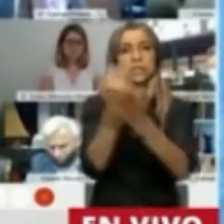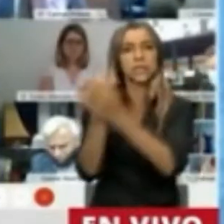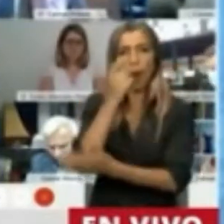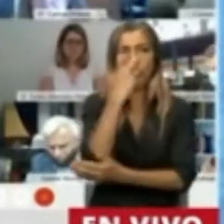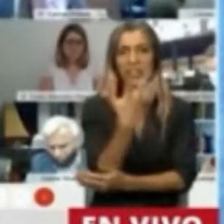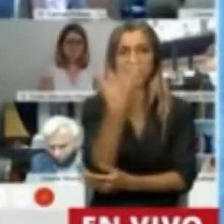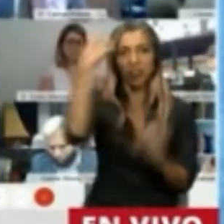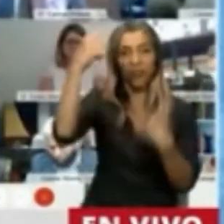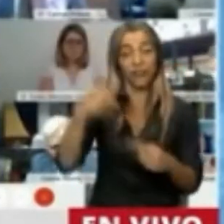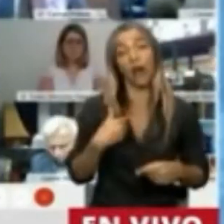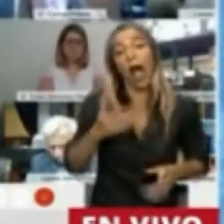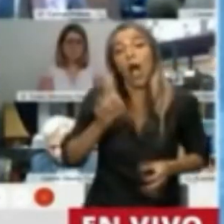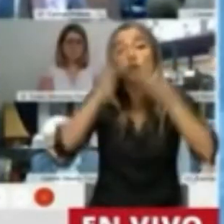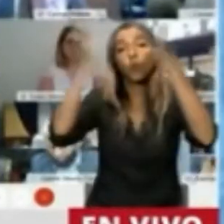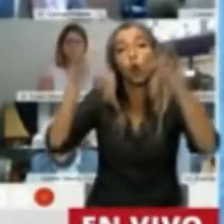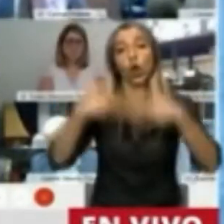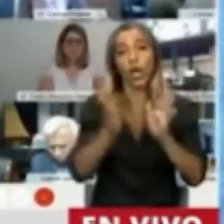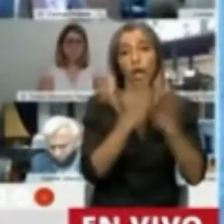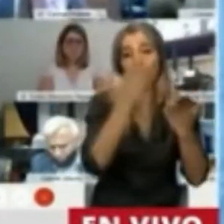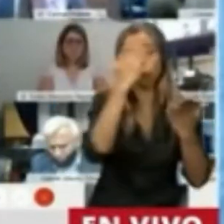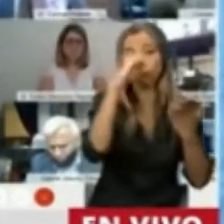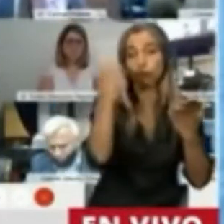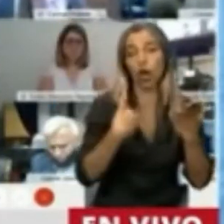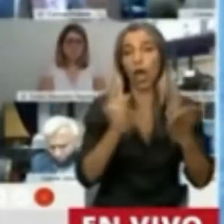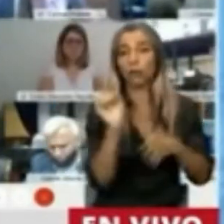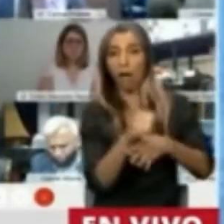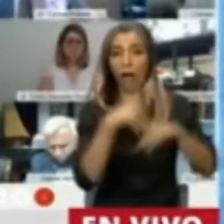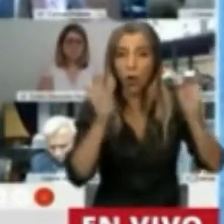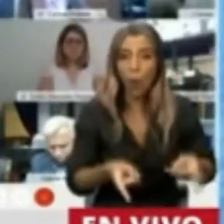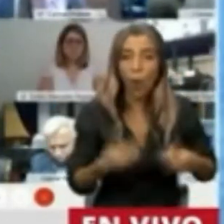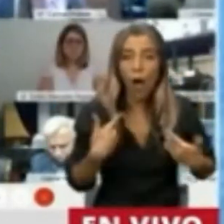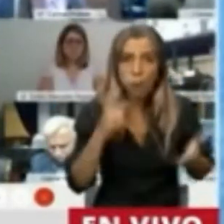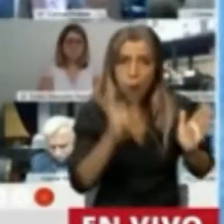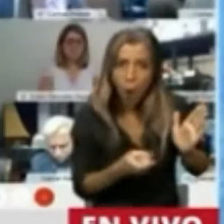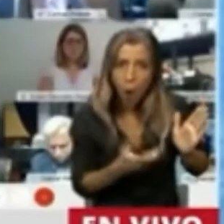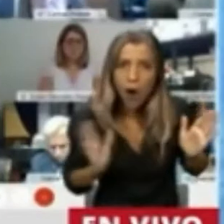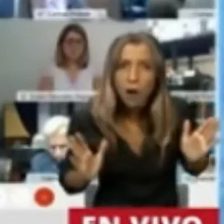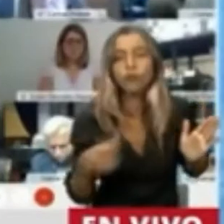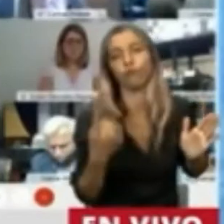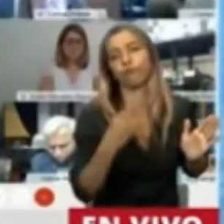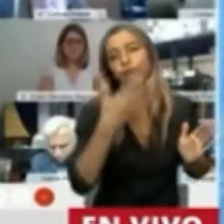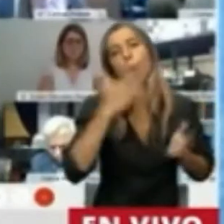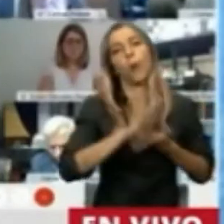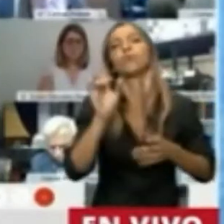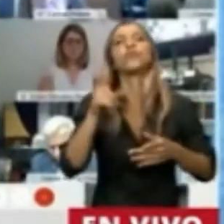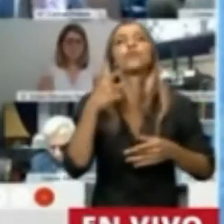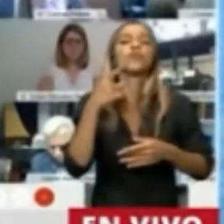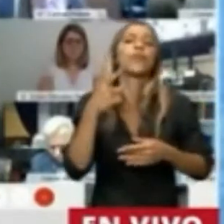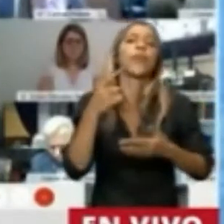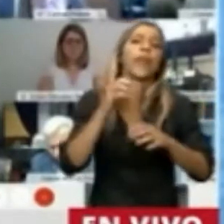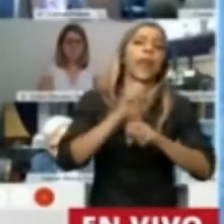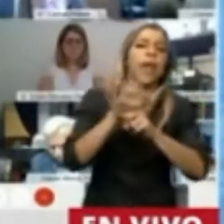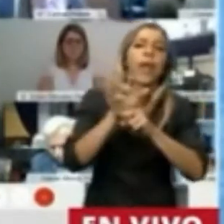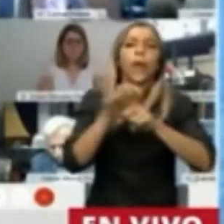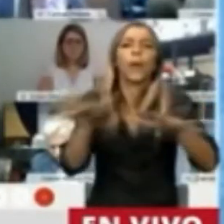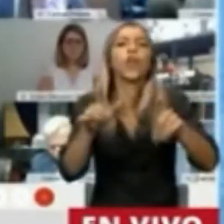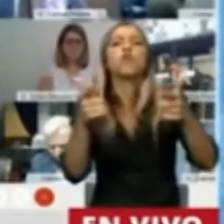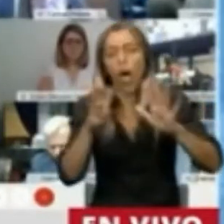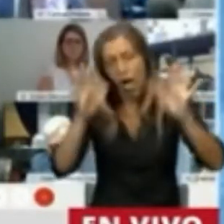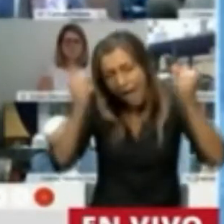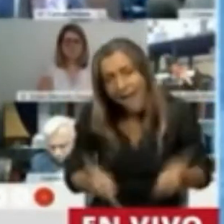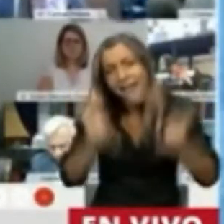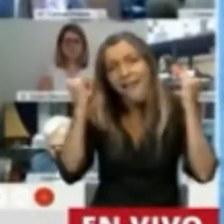quieren por encima de la Constitución Nacional. Y acá no hablamos de desconocer la pandemia ni de